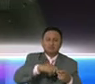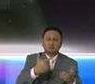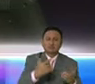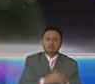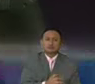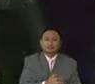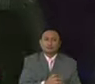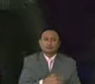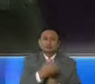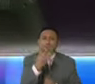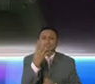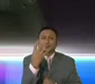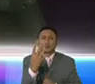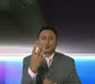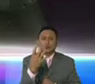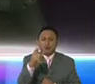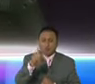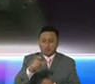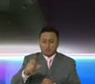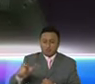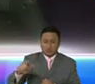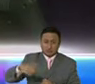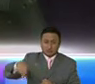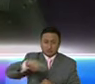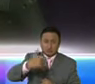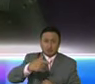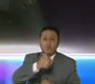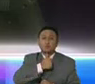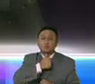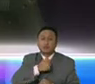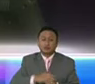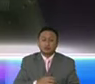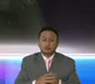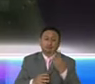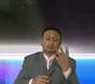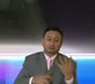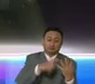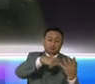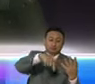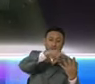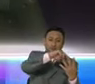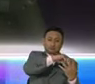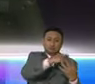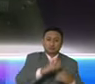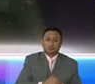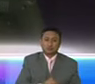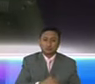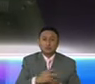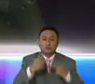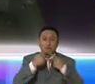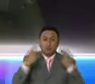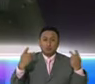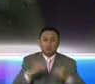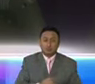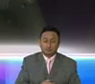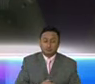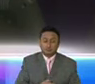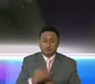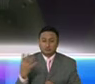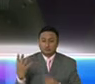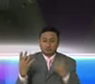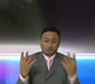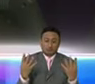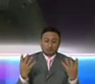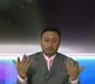por 4 integrantes del sector privado y 4 integrantes del sector público. Todos los